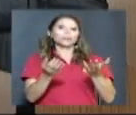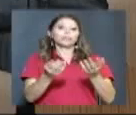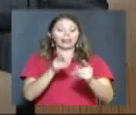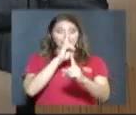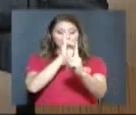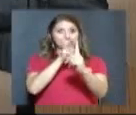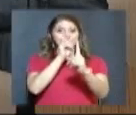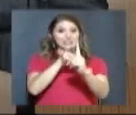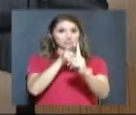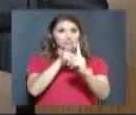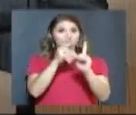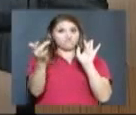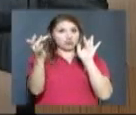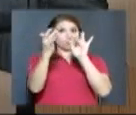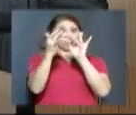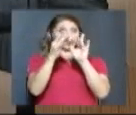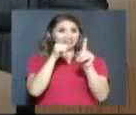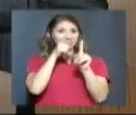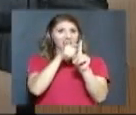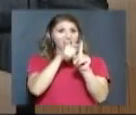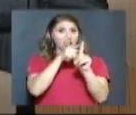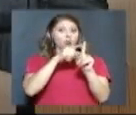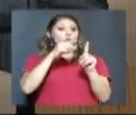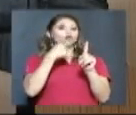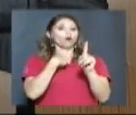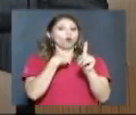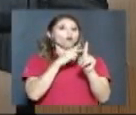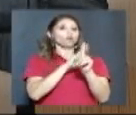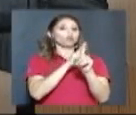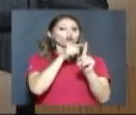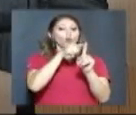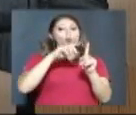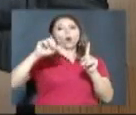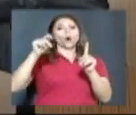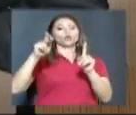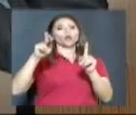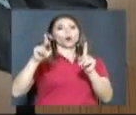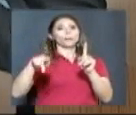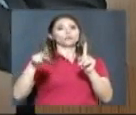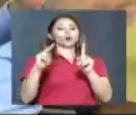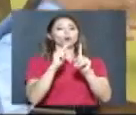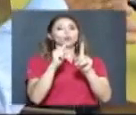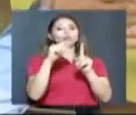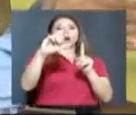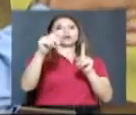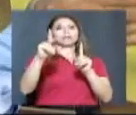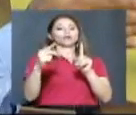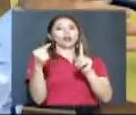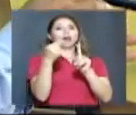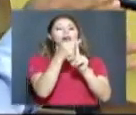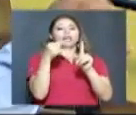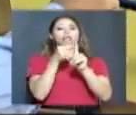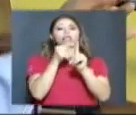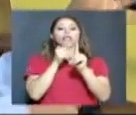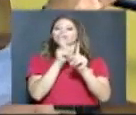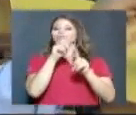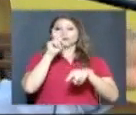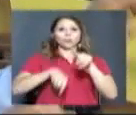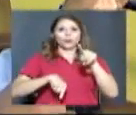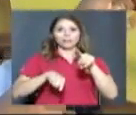misma frecuencia que otra persona. Okay. Entonces ahí es donde se empieza a limitar nuestro espectro, ¿verdad? Empezamos ya a decir, bueno, empezamos a utilizar